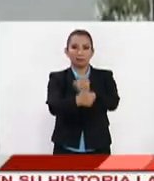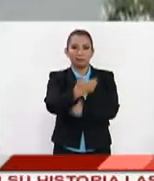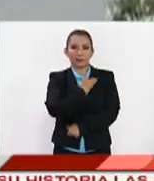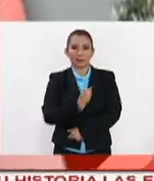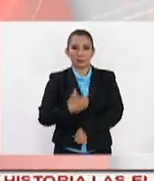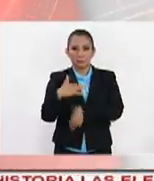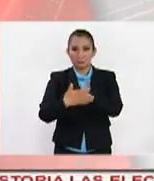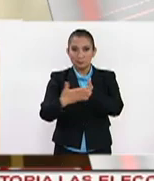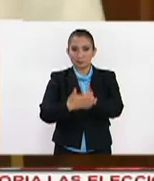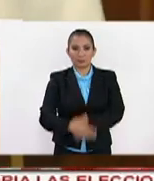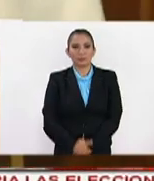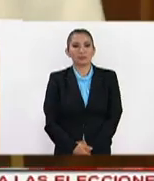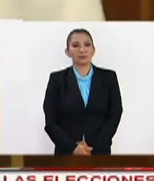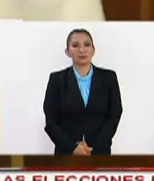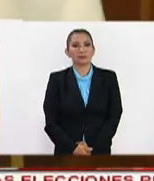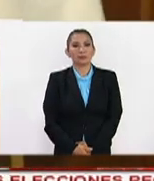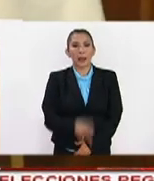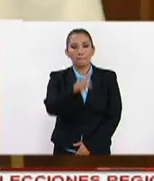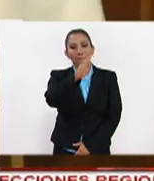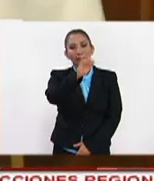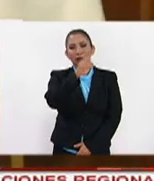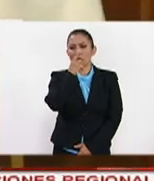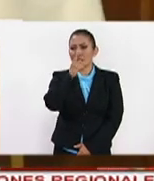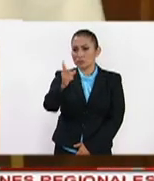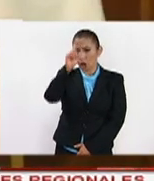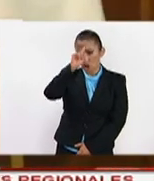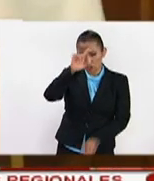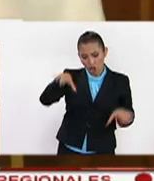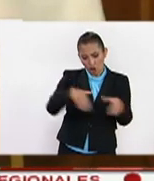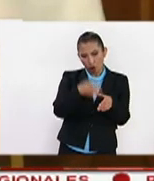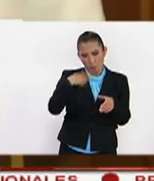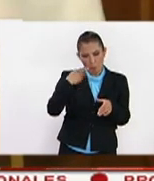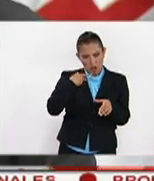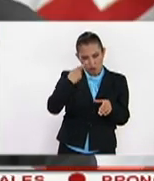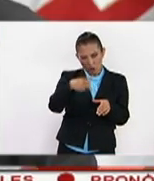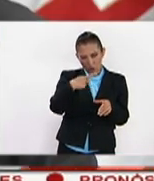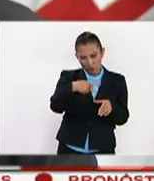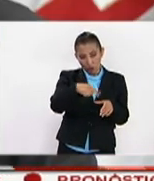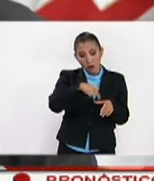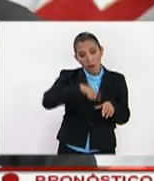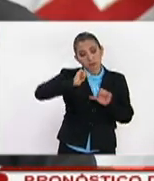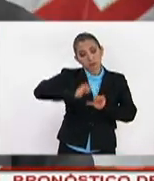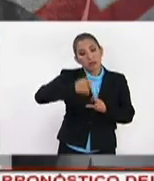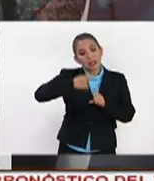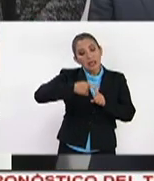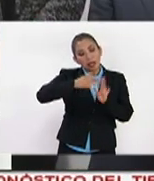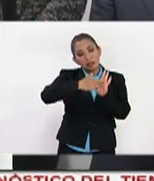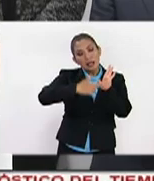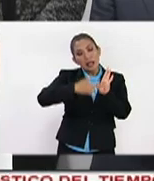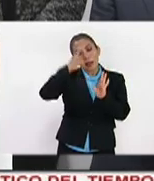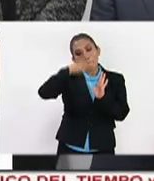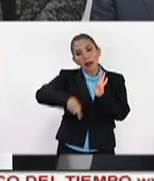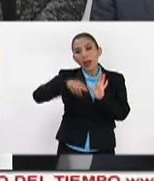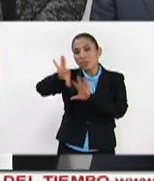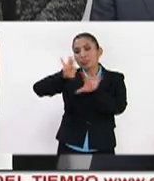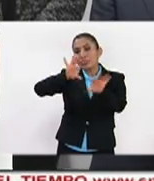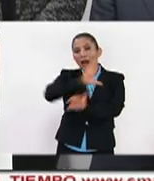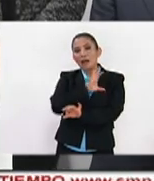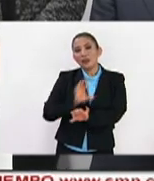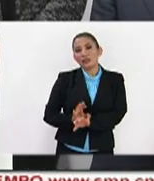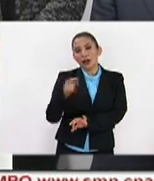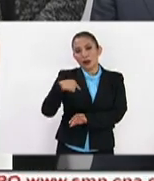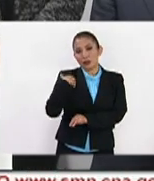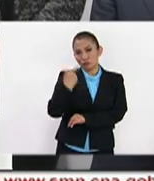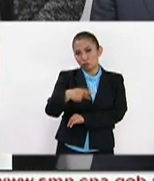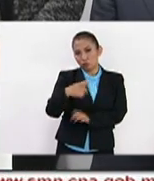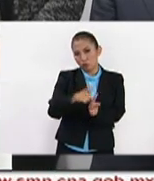independientes. El PRI afirmó que el Consejo Político Nacional será el encargado de definir el método de selección de candidatos